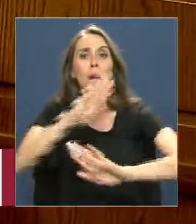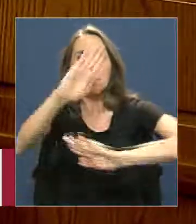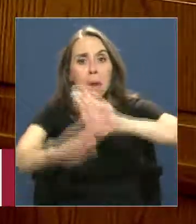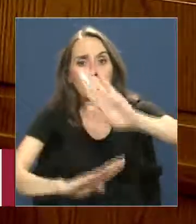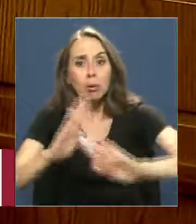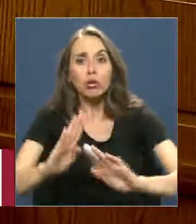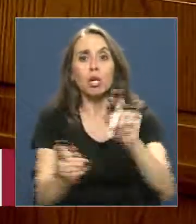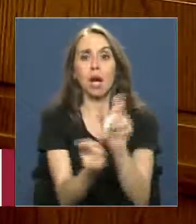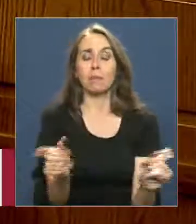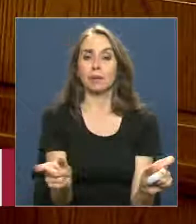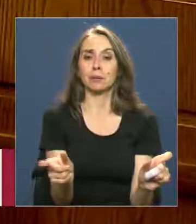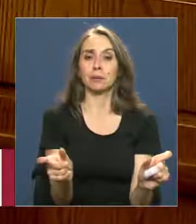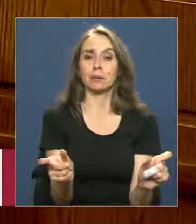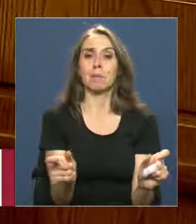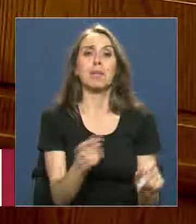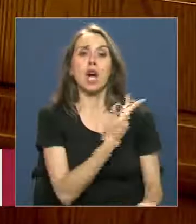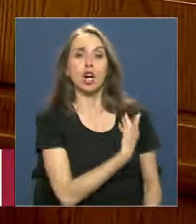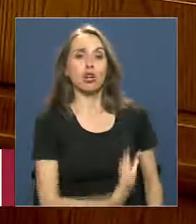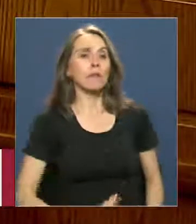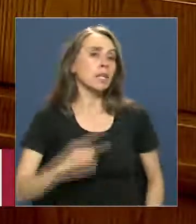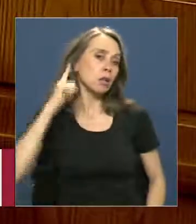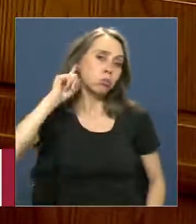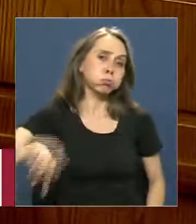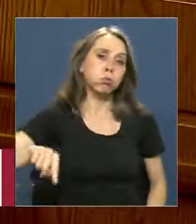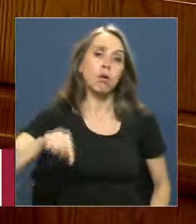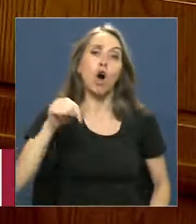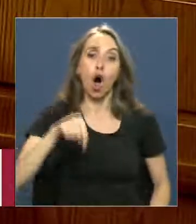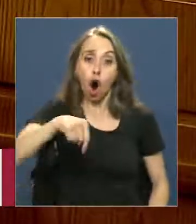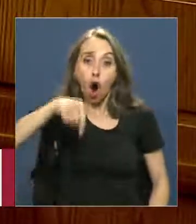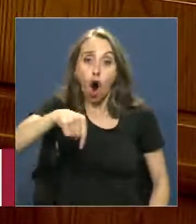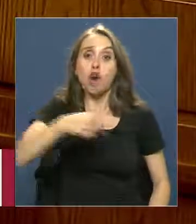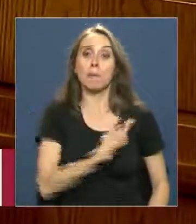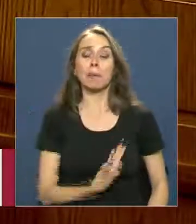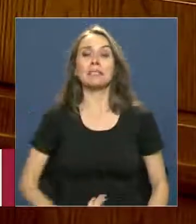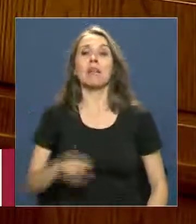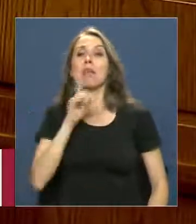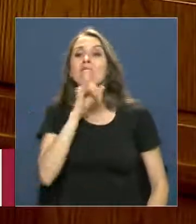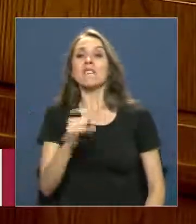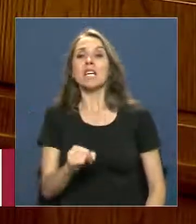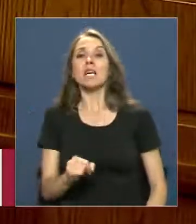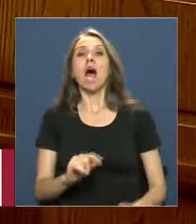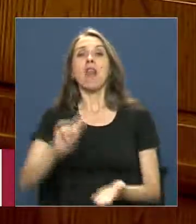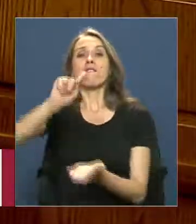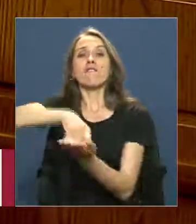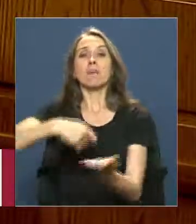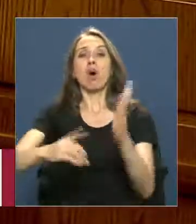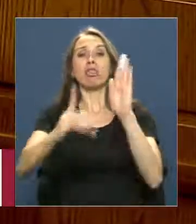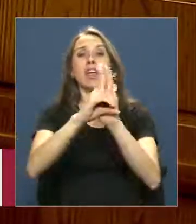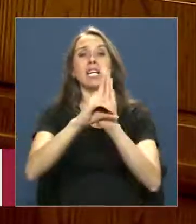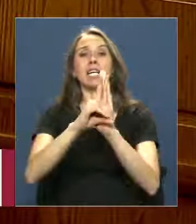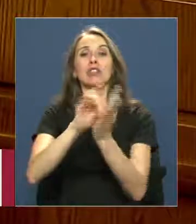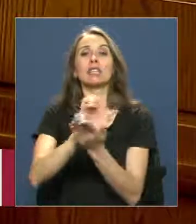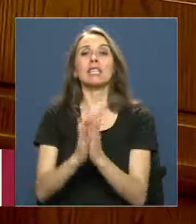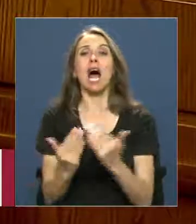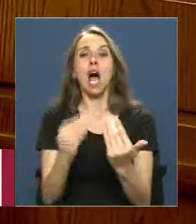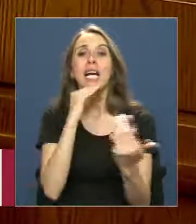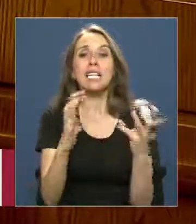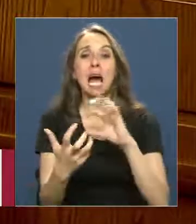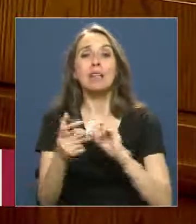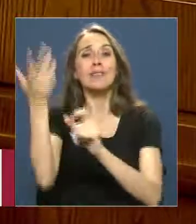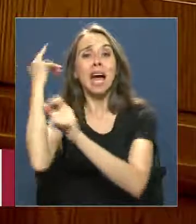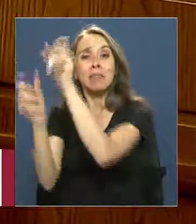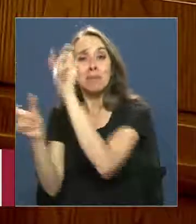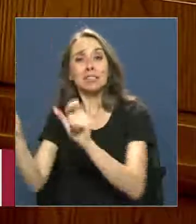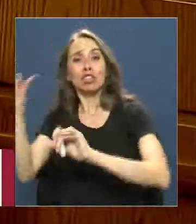población, y que el Gobierno no escuche y solo hoy día el presidente finalmente haya decretado un estado de catástrofe, como lo pedía la comunidad